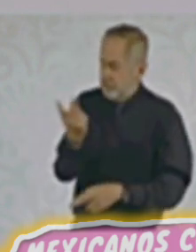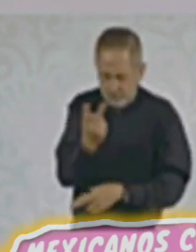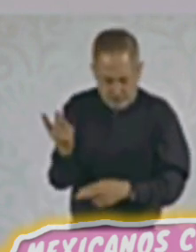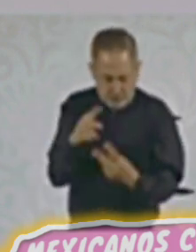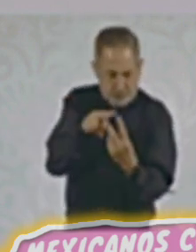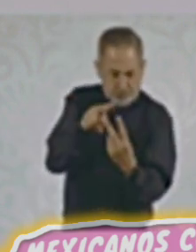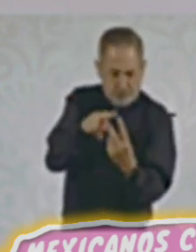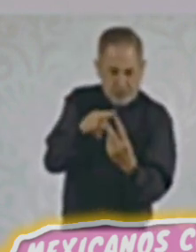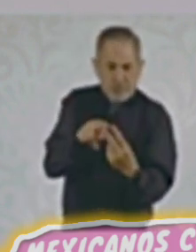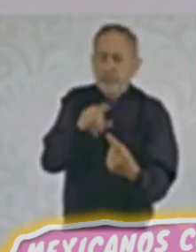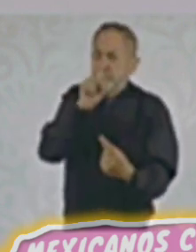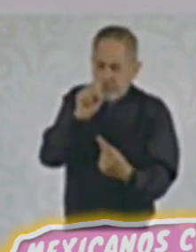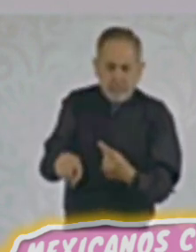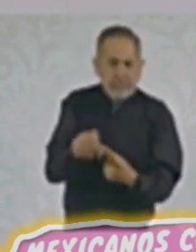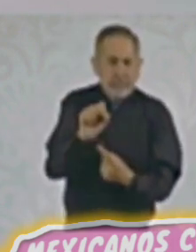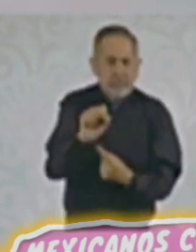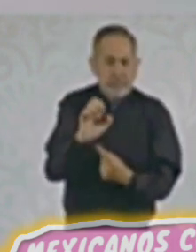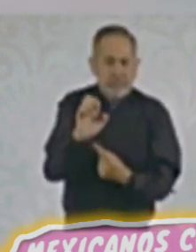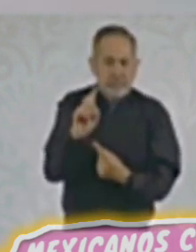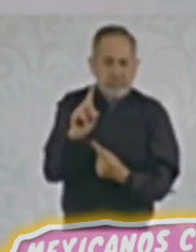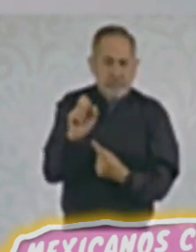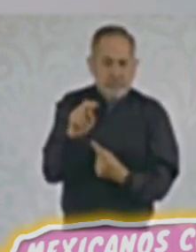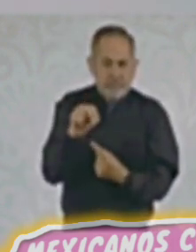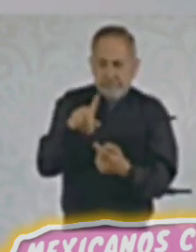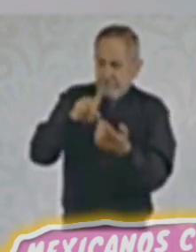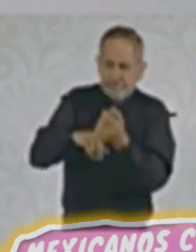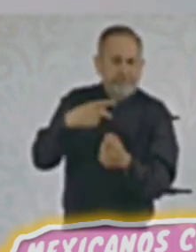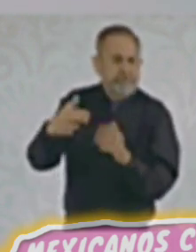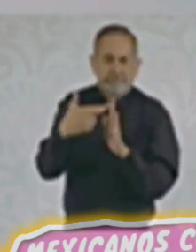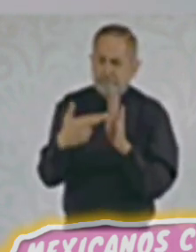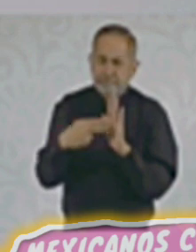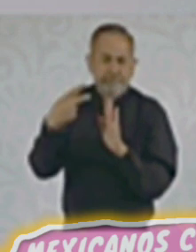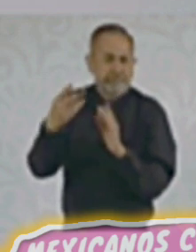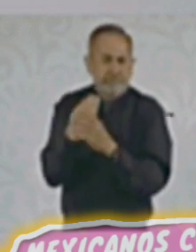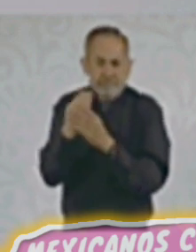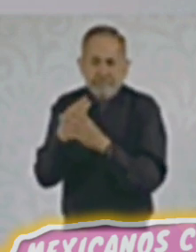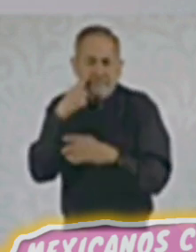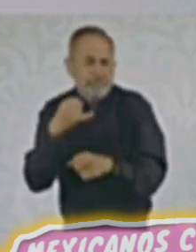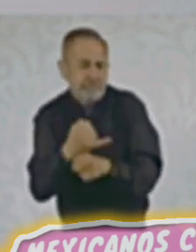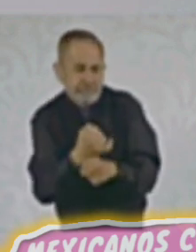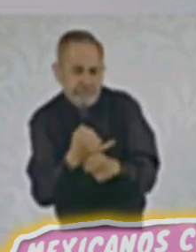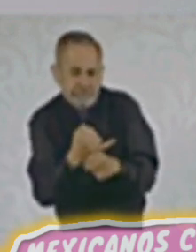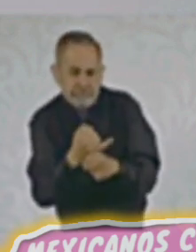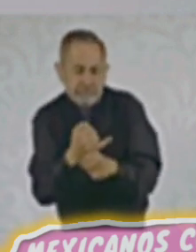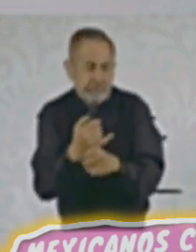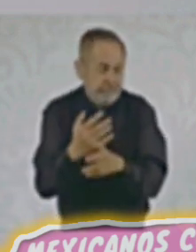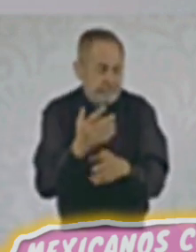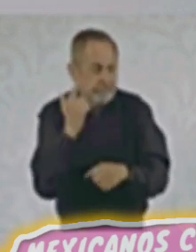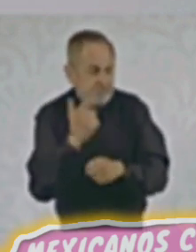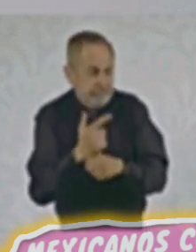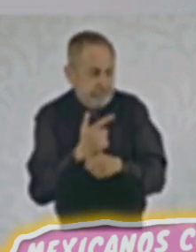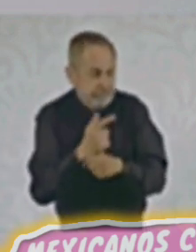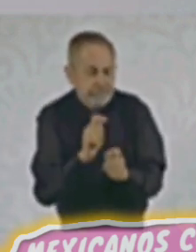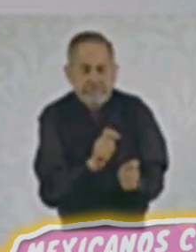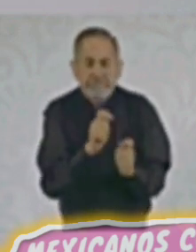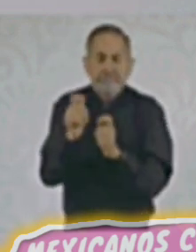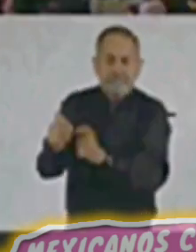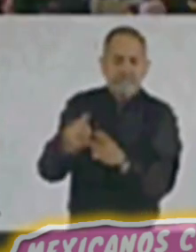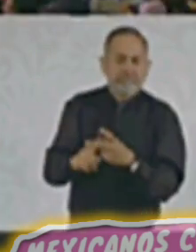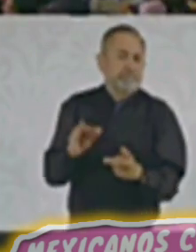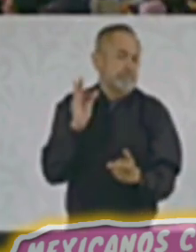de la Secretaría de la Defensa Nacional, tienen sus propios mecanismos de investigación y si es necesario pasa a la